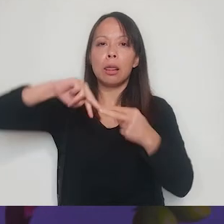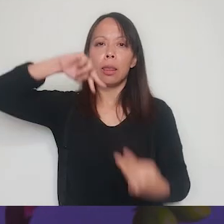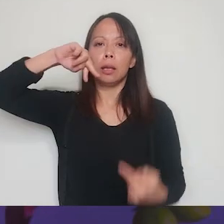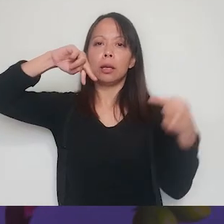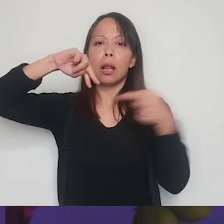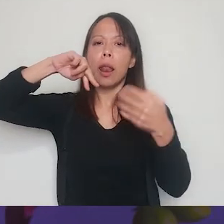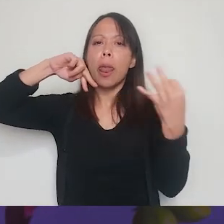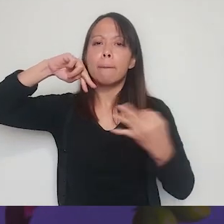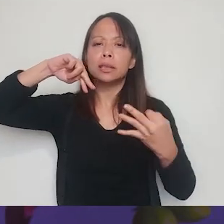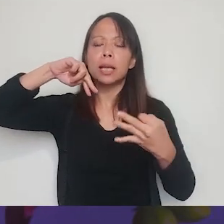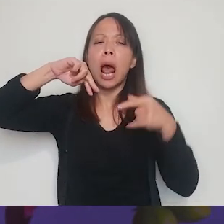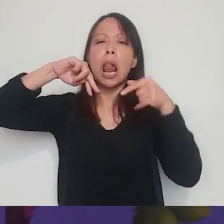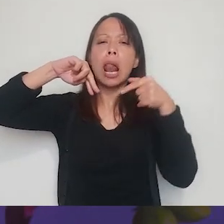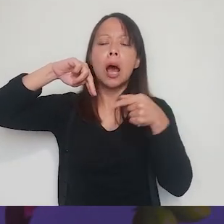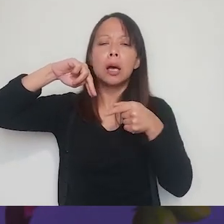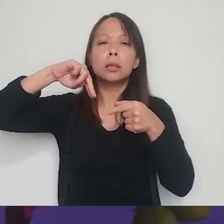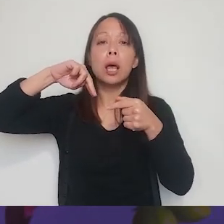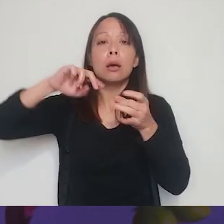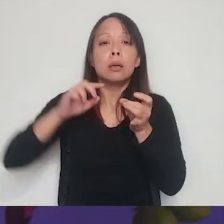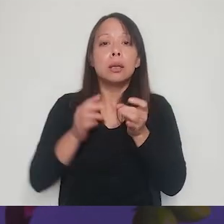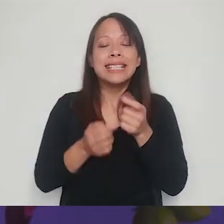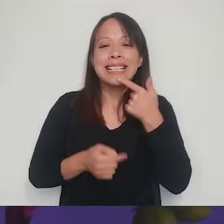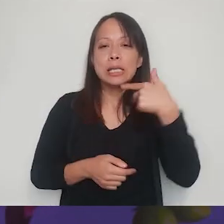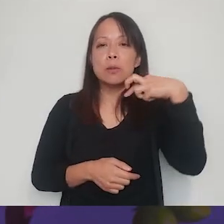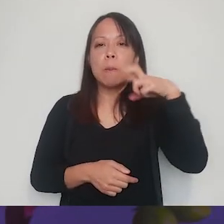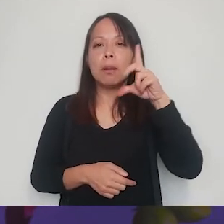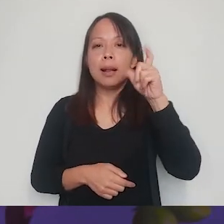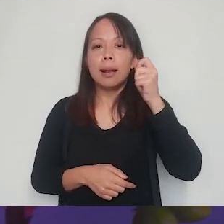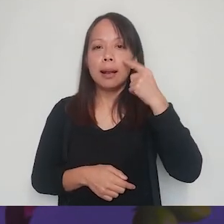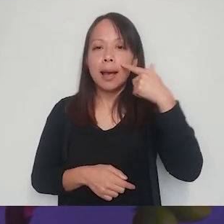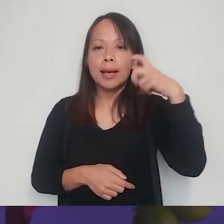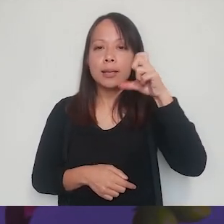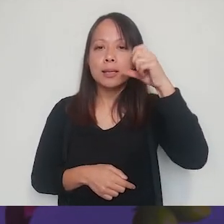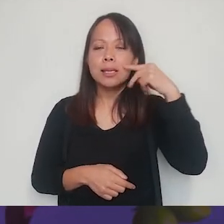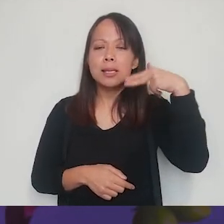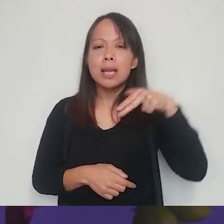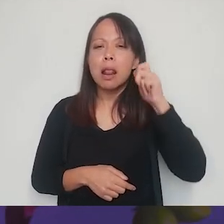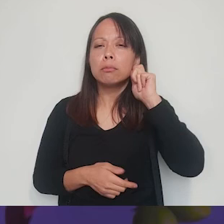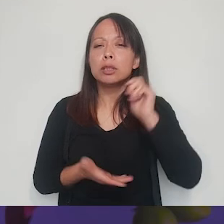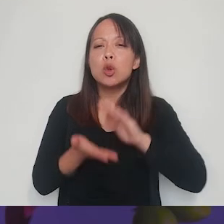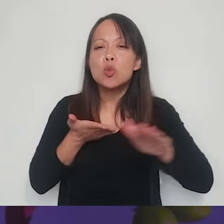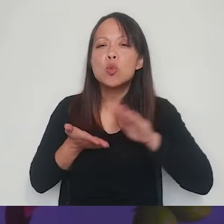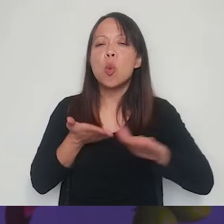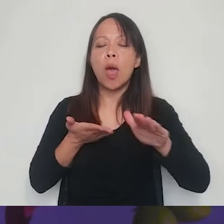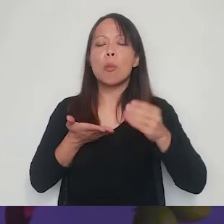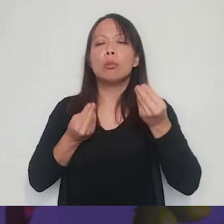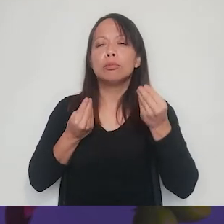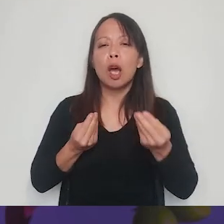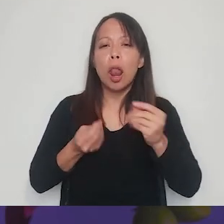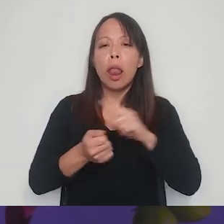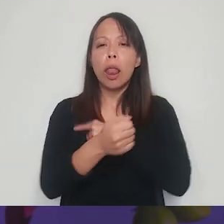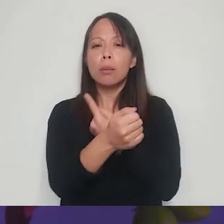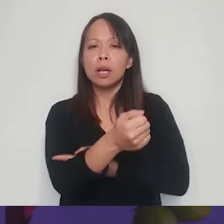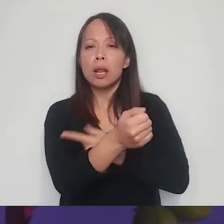disculpen, del gen en particular. Y la estructura de la cromatina afecta el splicing alternativo. Y la apertura de la cromatina puede ayudar